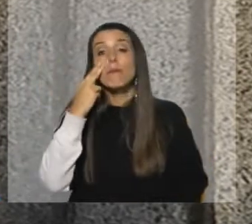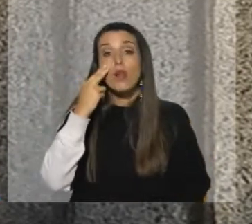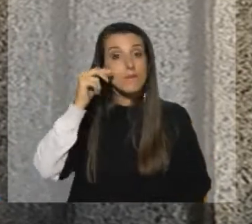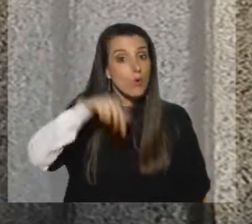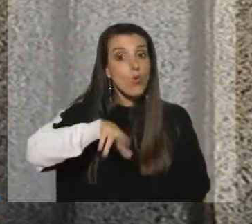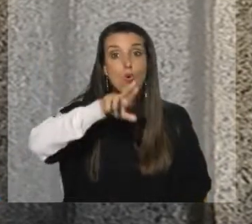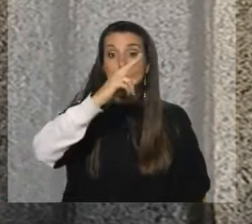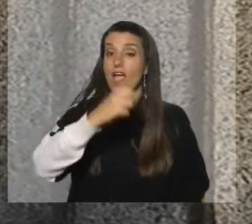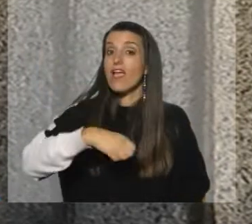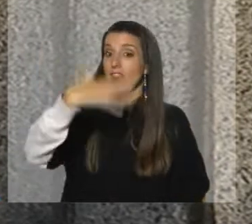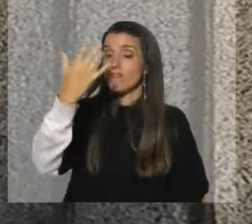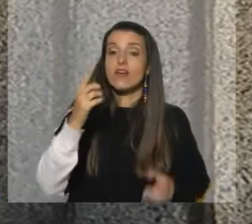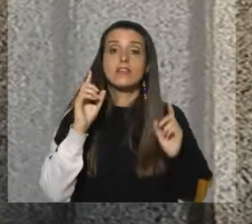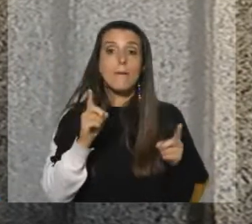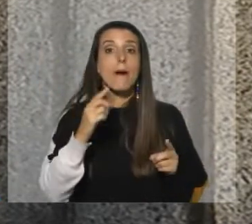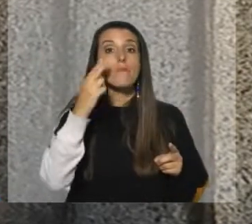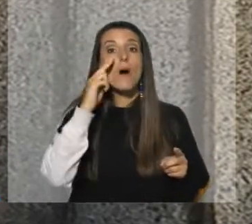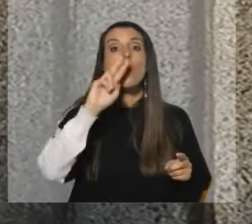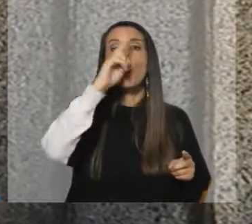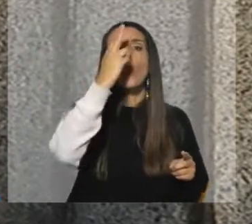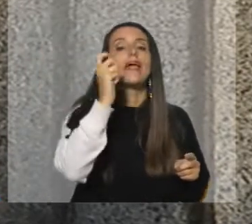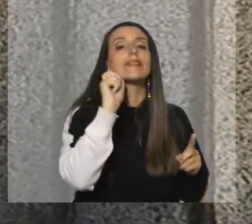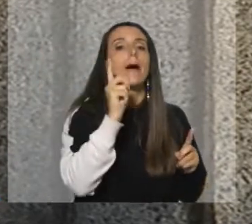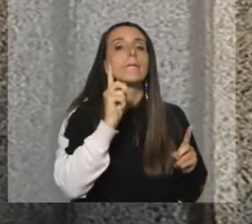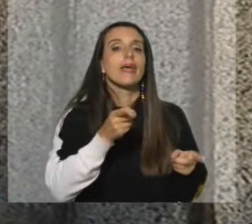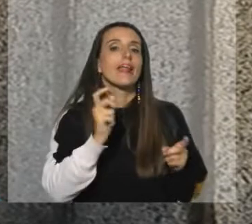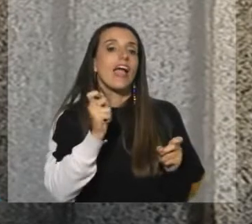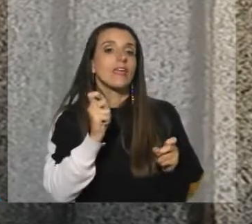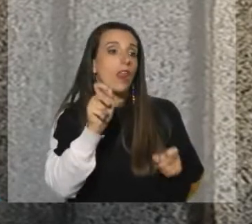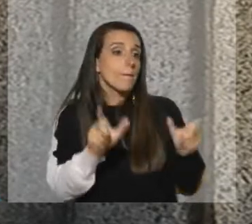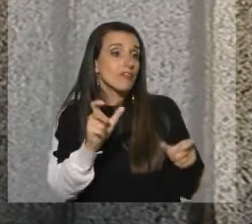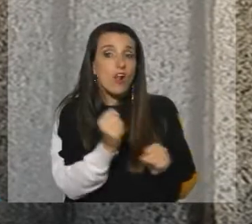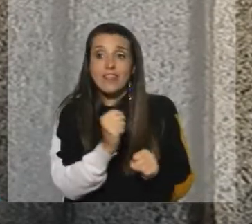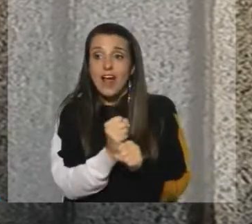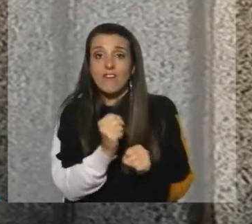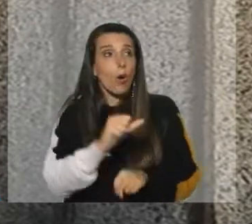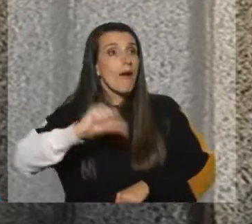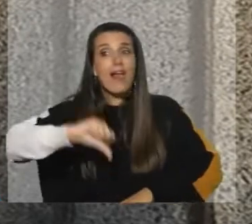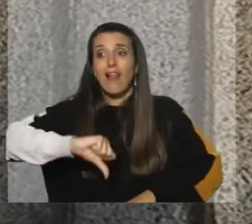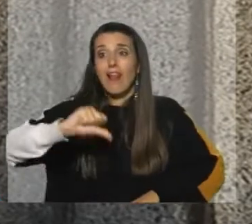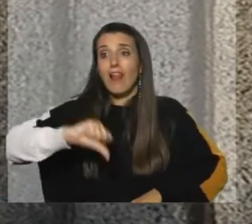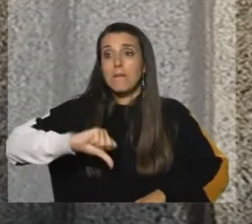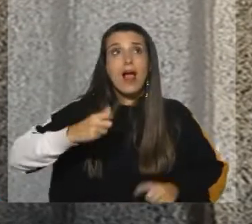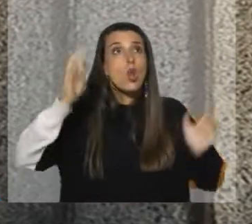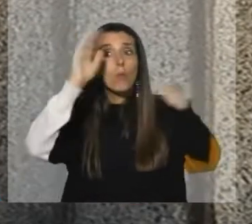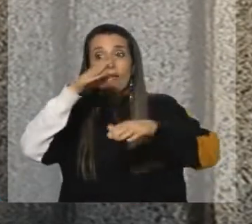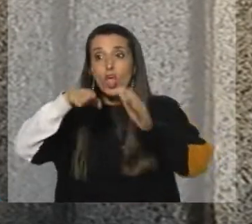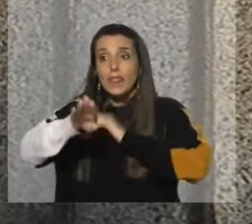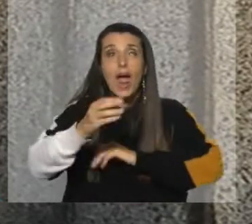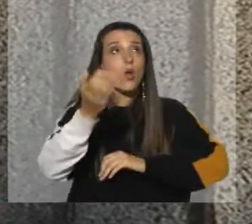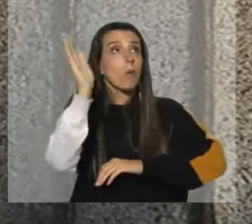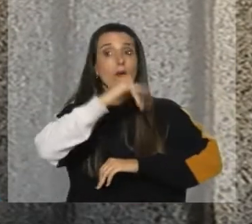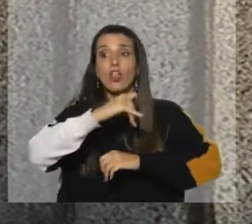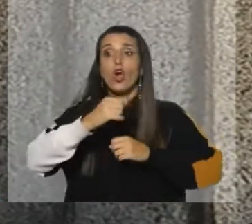pero cuando perjudica el país perjudica también fuentes laborales trabajadores y por supuesto empresas que no son